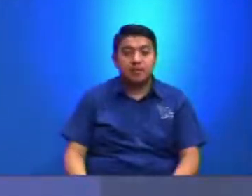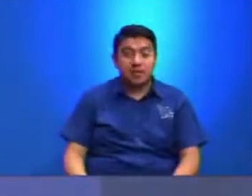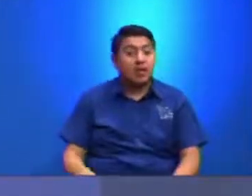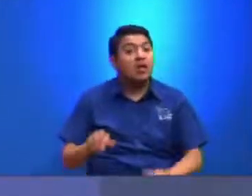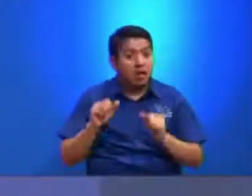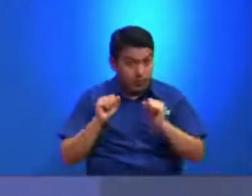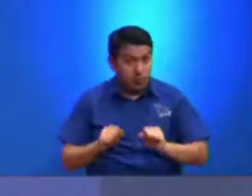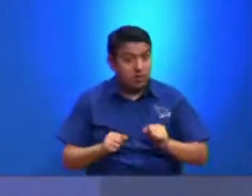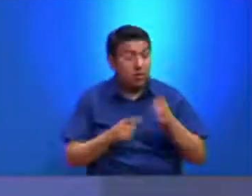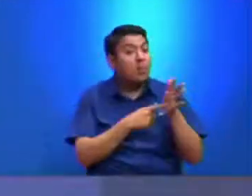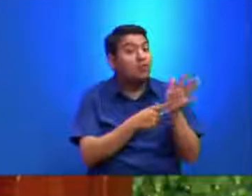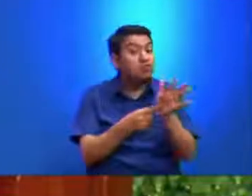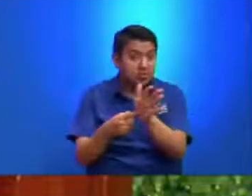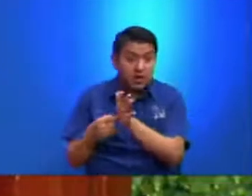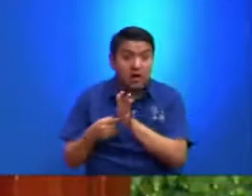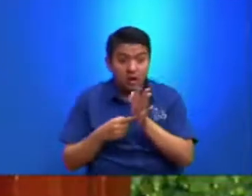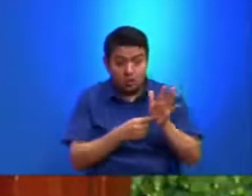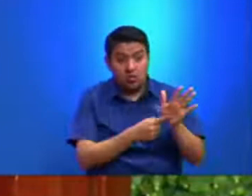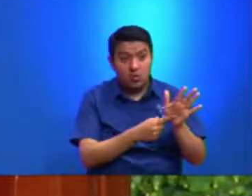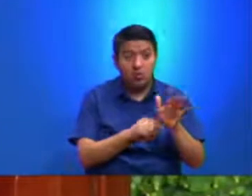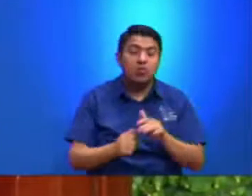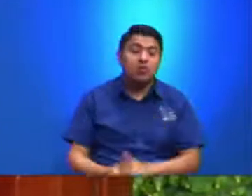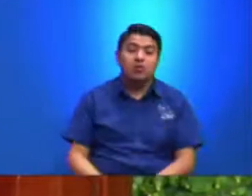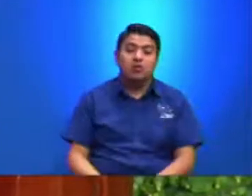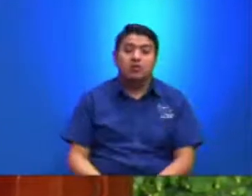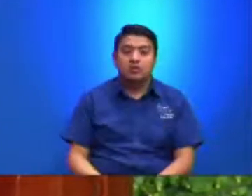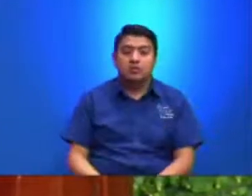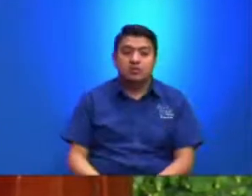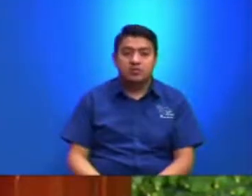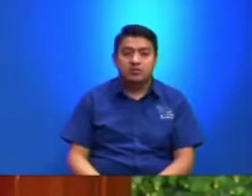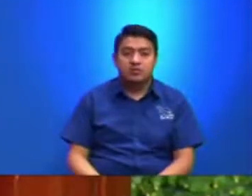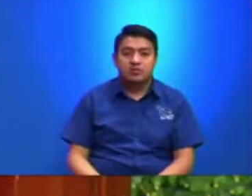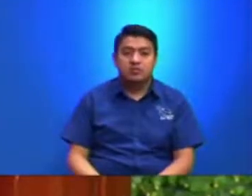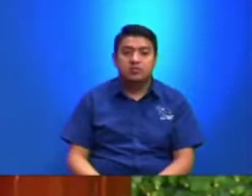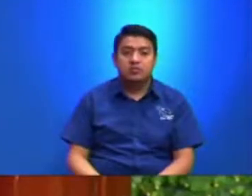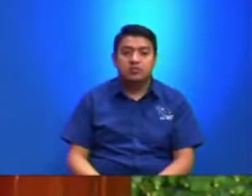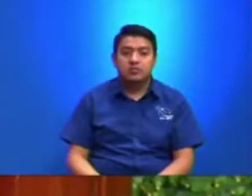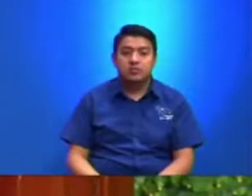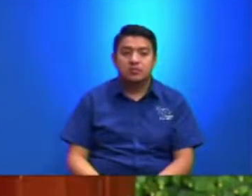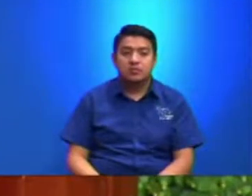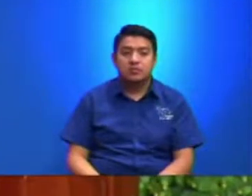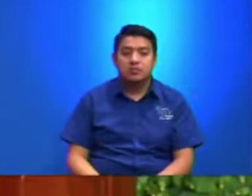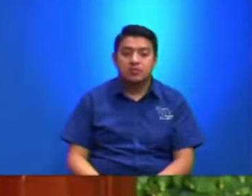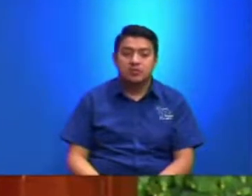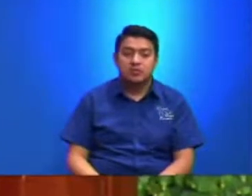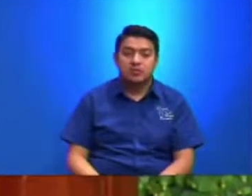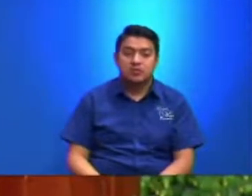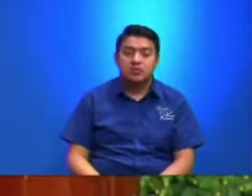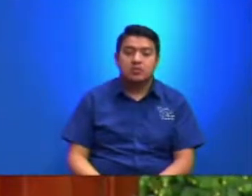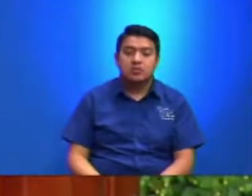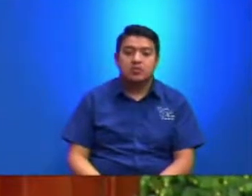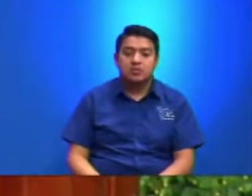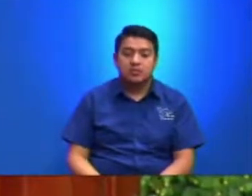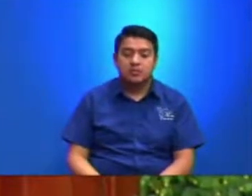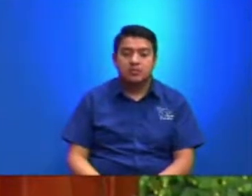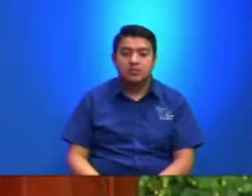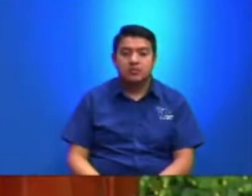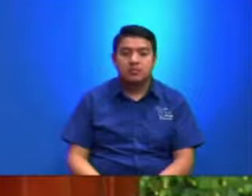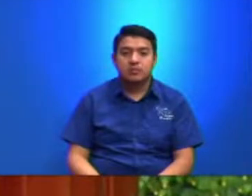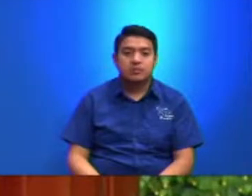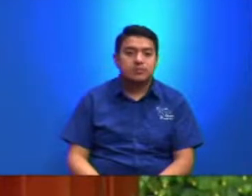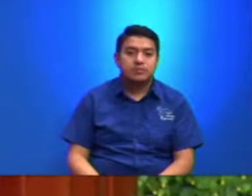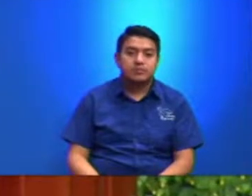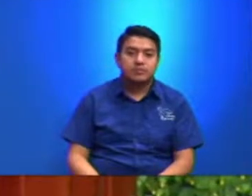comprobar llamándolo aquí que siga predicando un poquitito más del ojo seco. Le digo, a ver, denle el micrófono, que predique el hermano